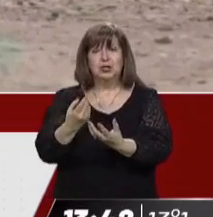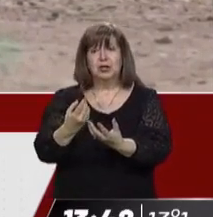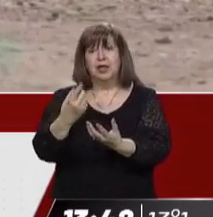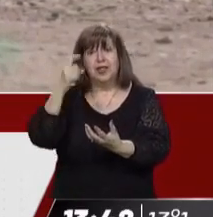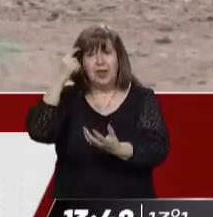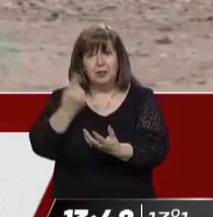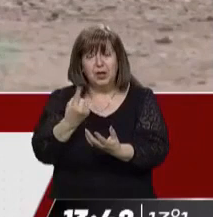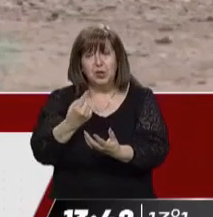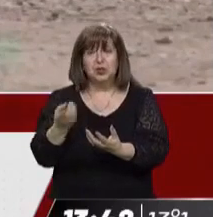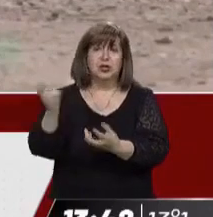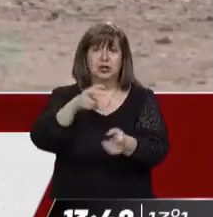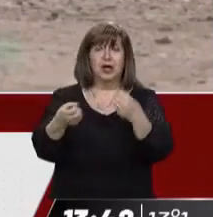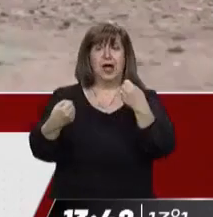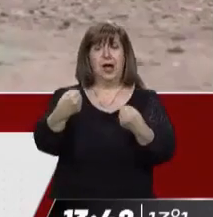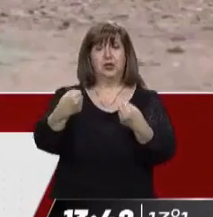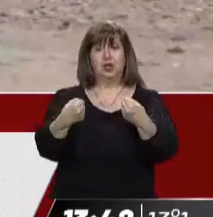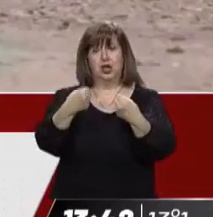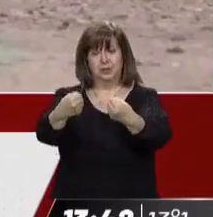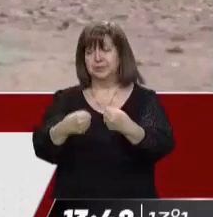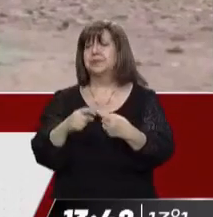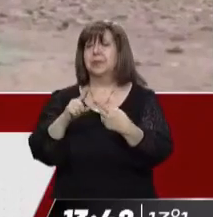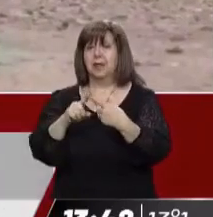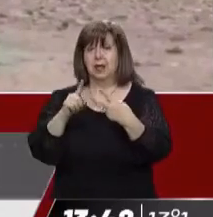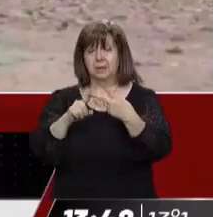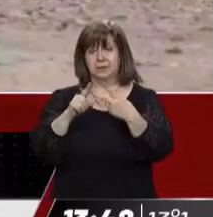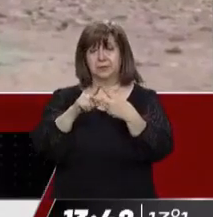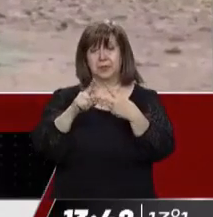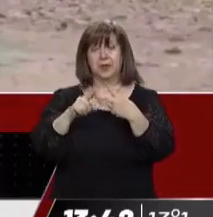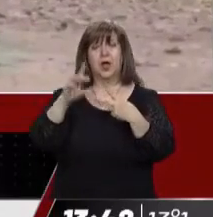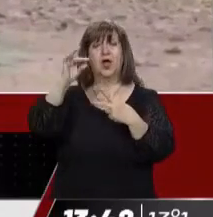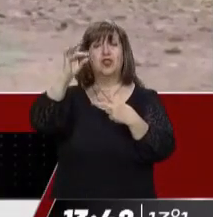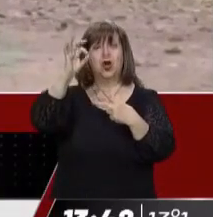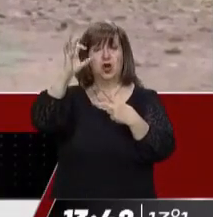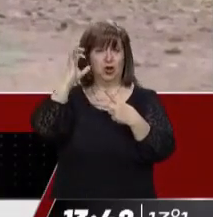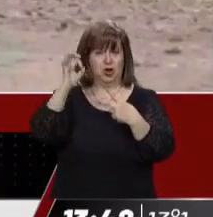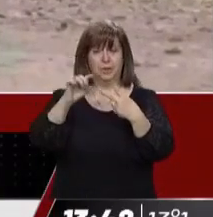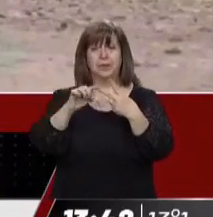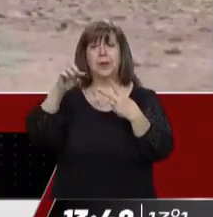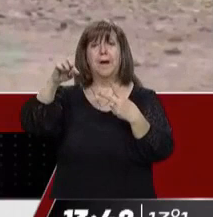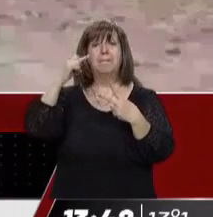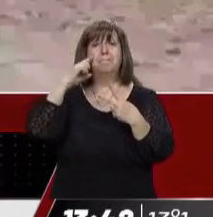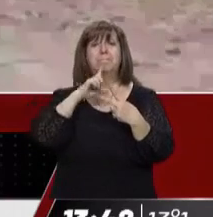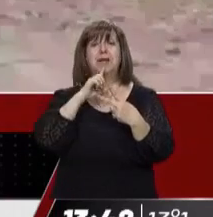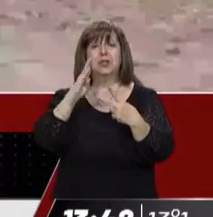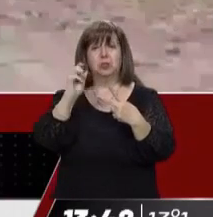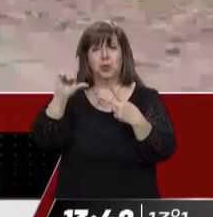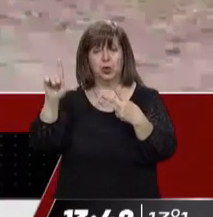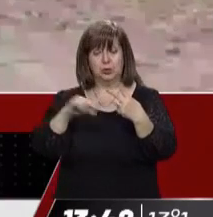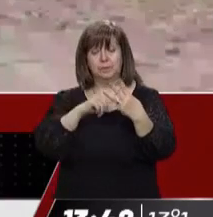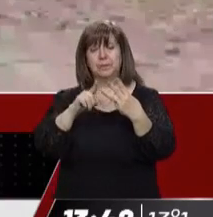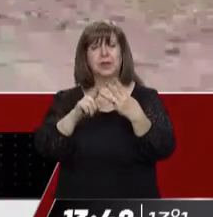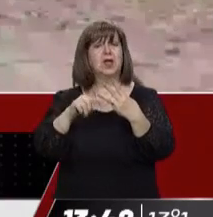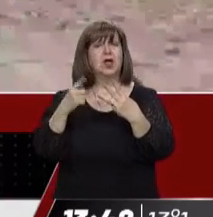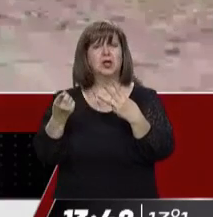son dos perros que hay es un dogo un pitbull y el tercero es un raza común es un raza común pero también